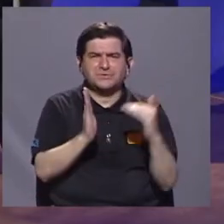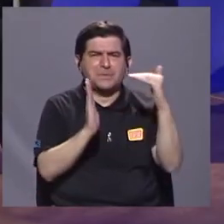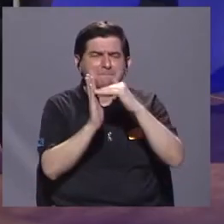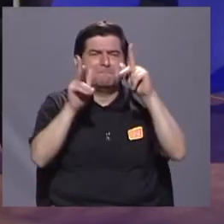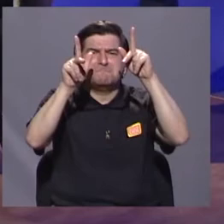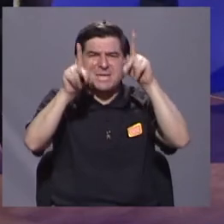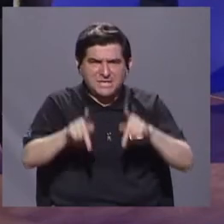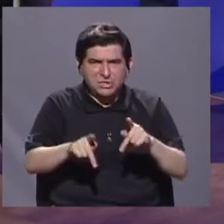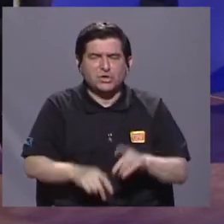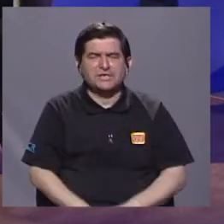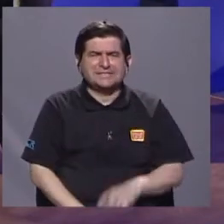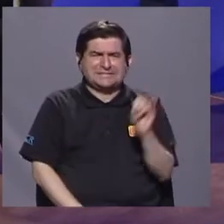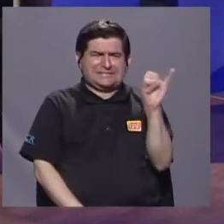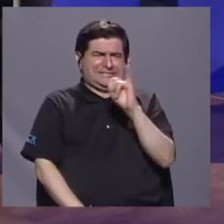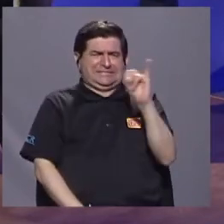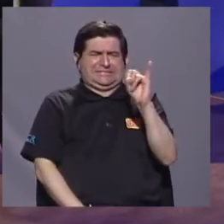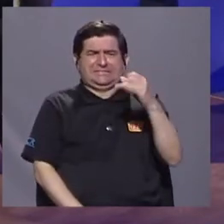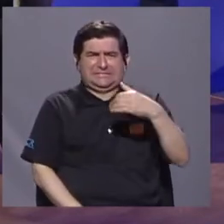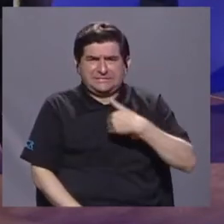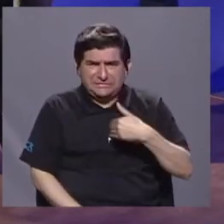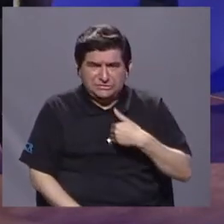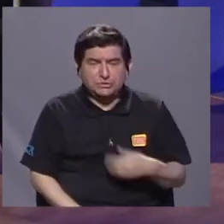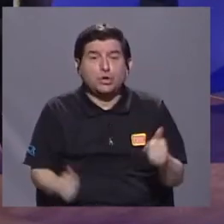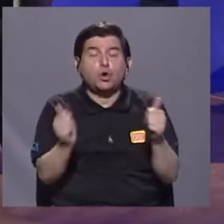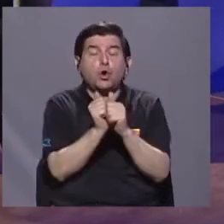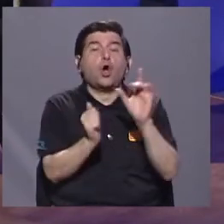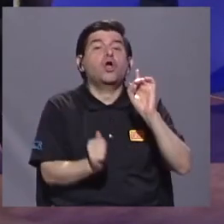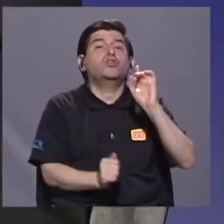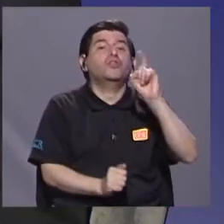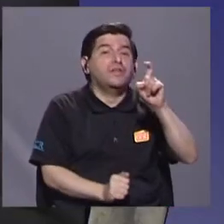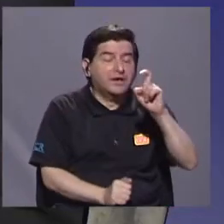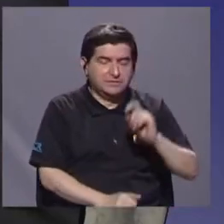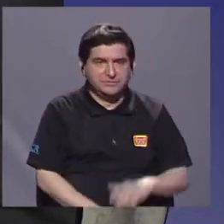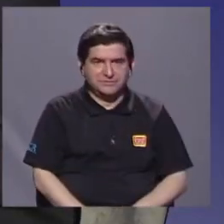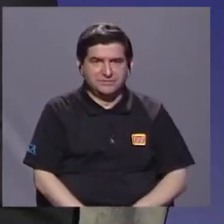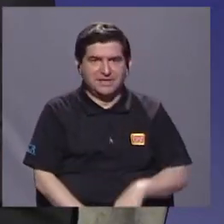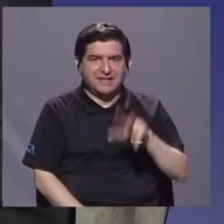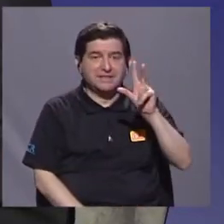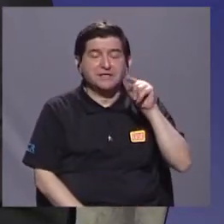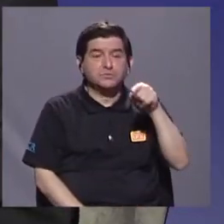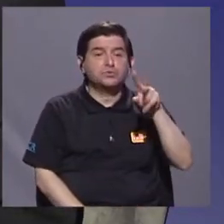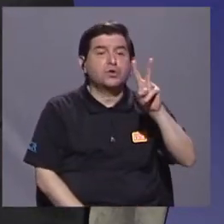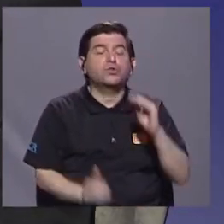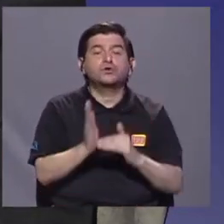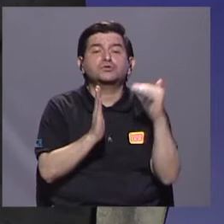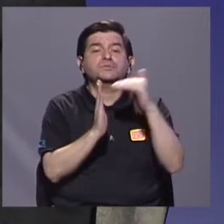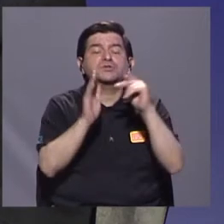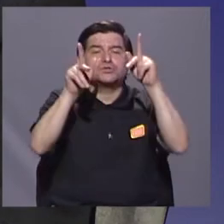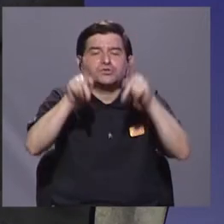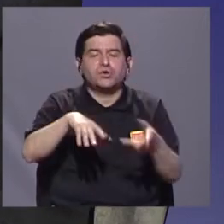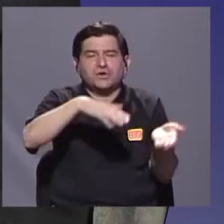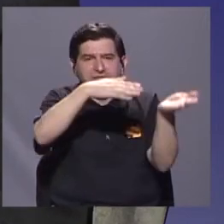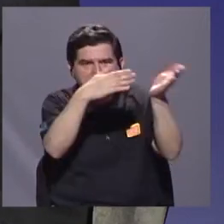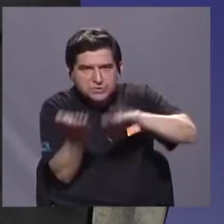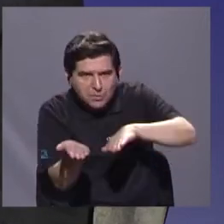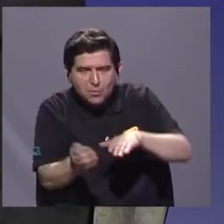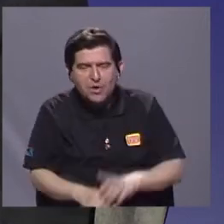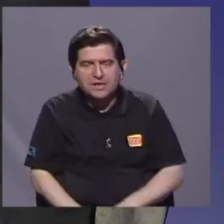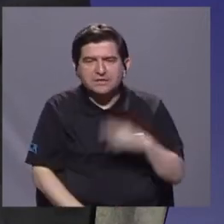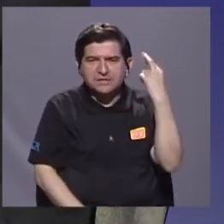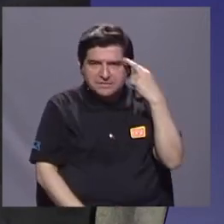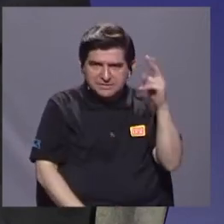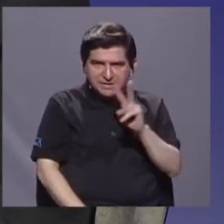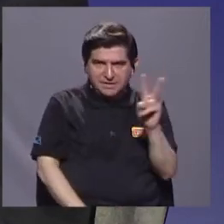personas infectadas con diagnóstico, más de 3.2 millones de muertes causadas por el